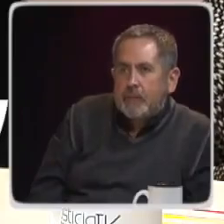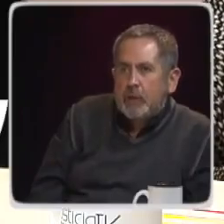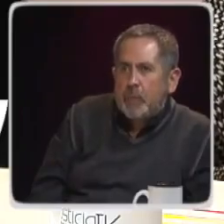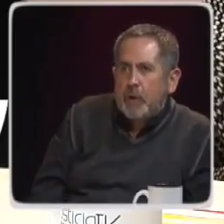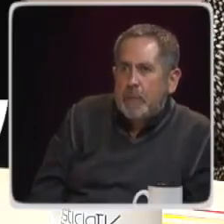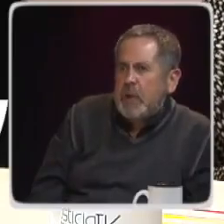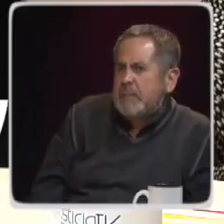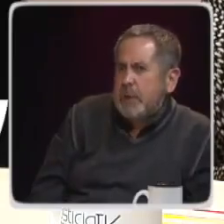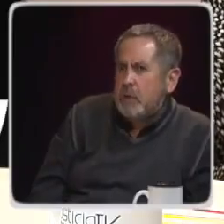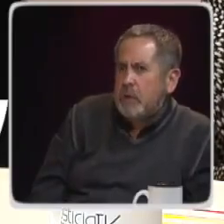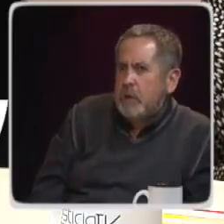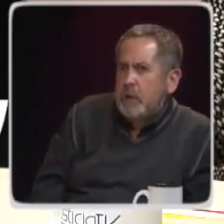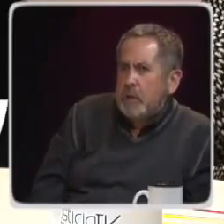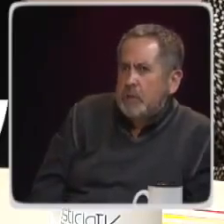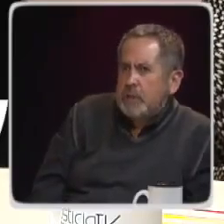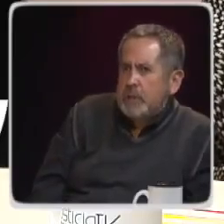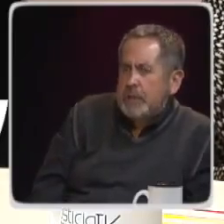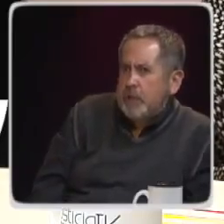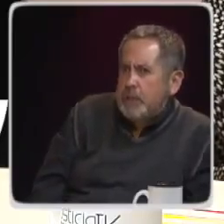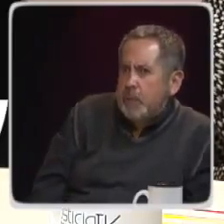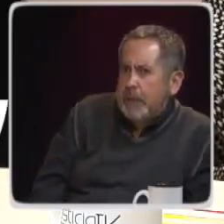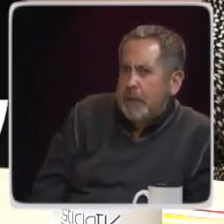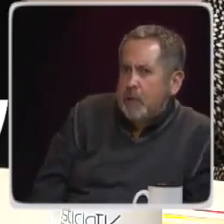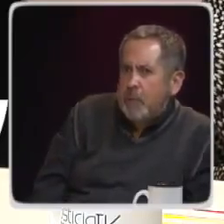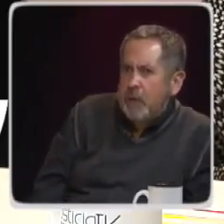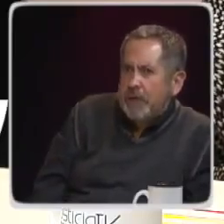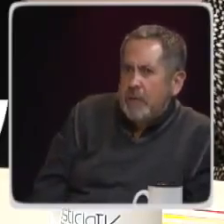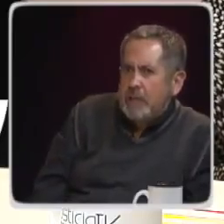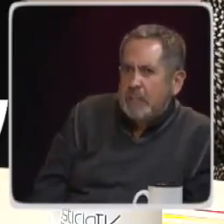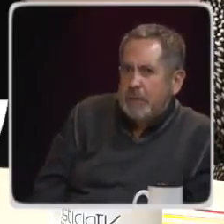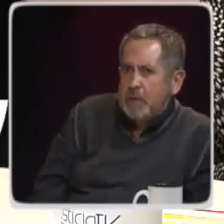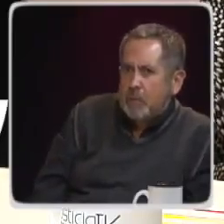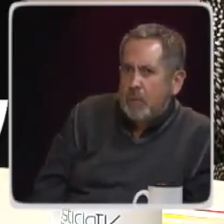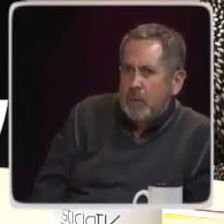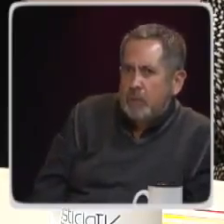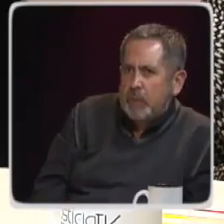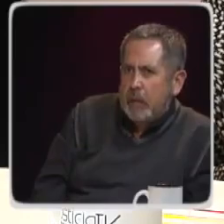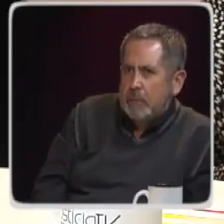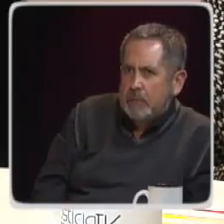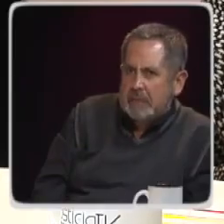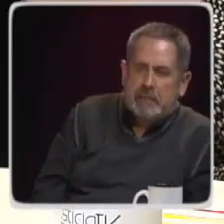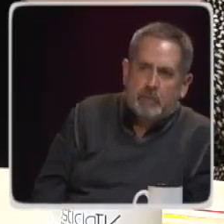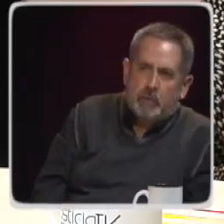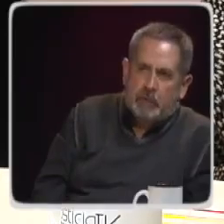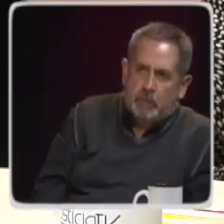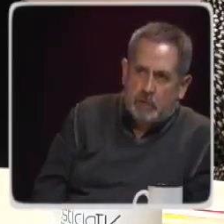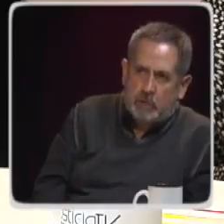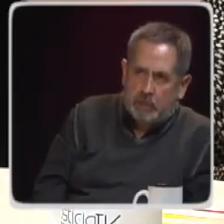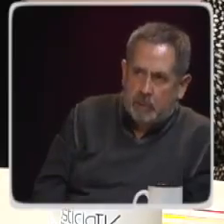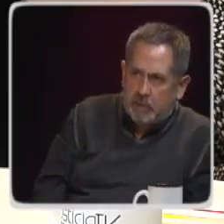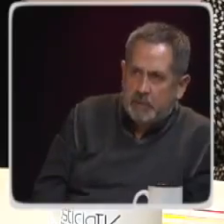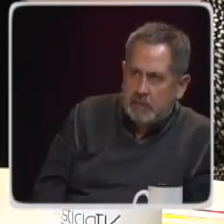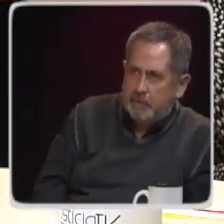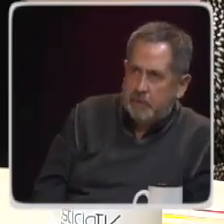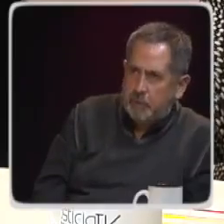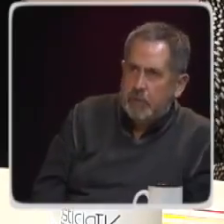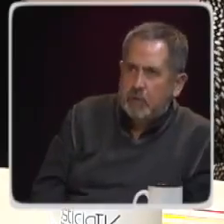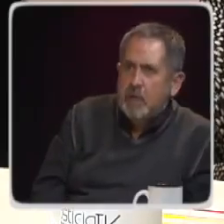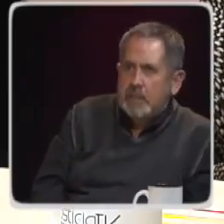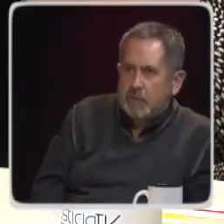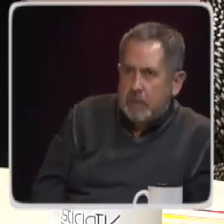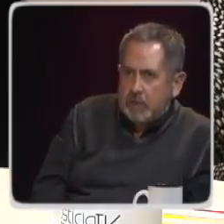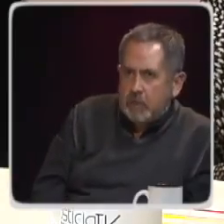no pueden salir de sus casas, ¿no? Entonces ya de ahí ya tenemos el primer tope. Y estamos discutiendo con los otros